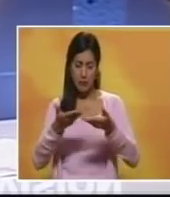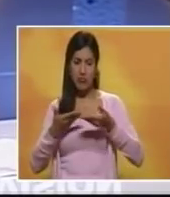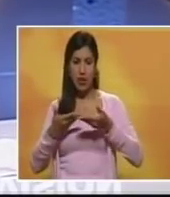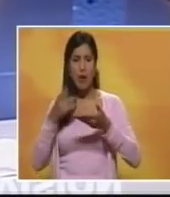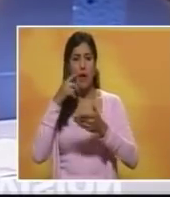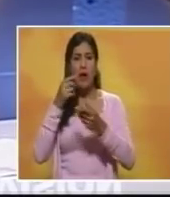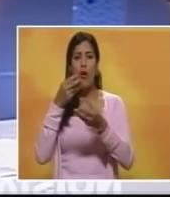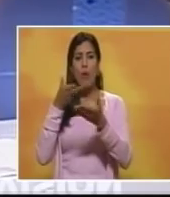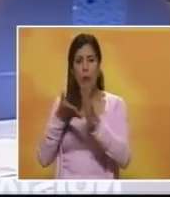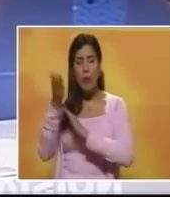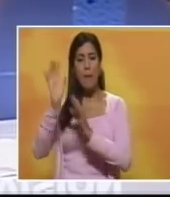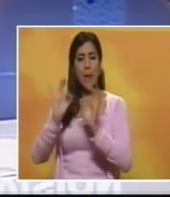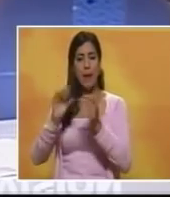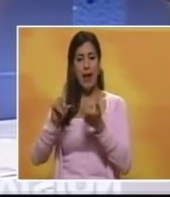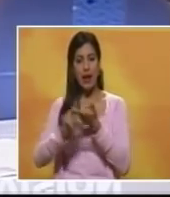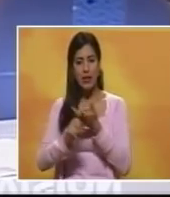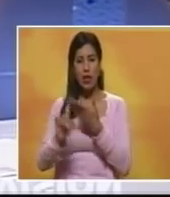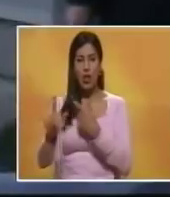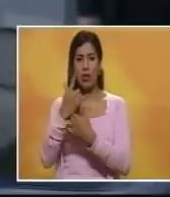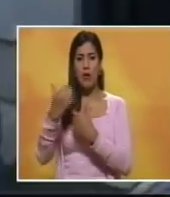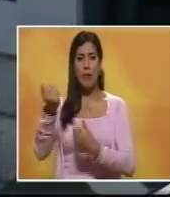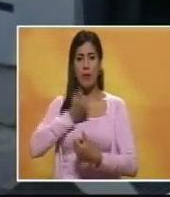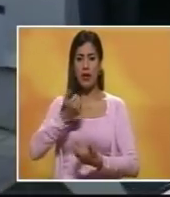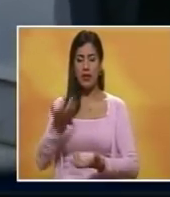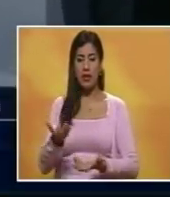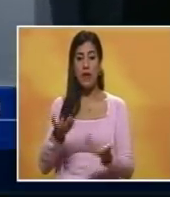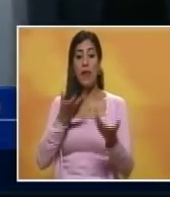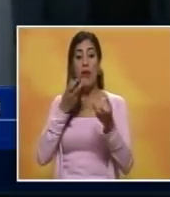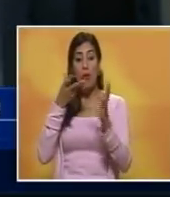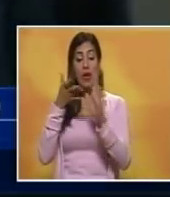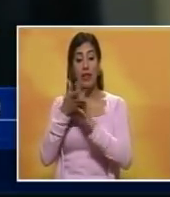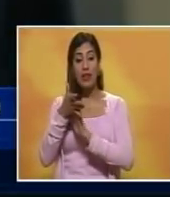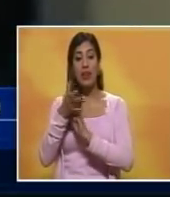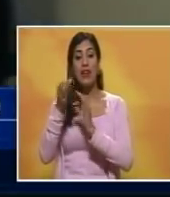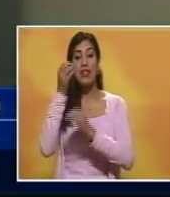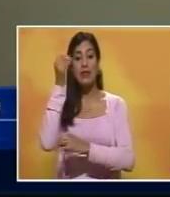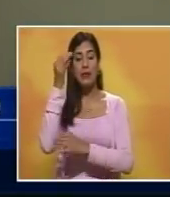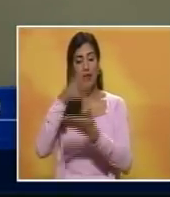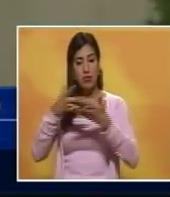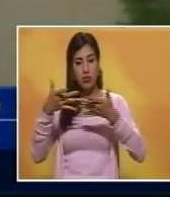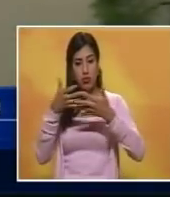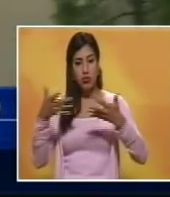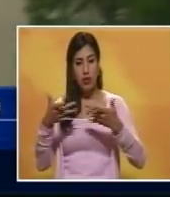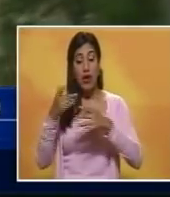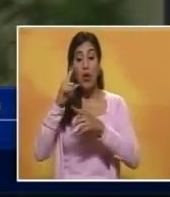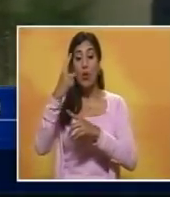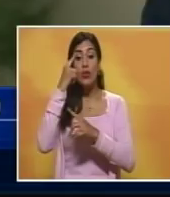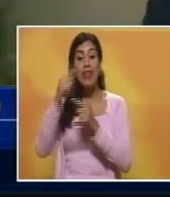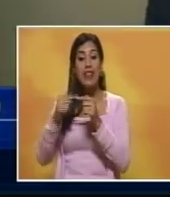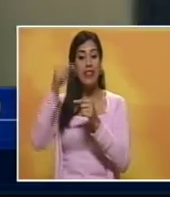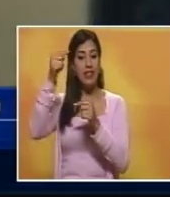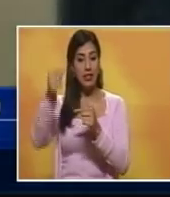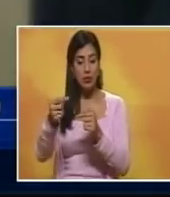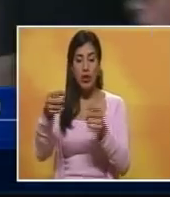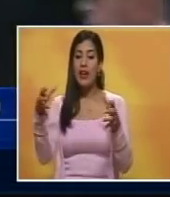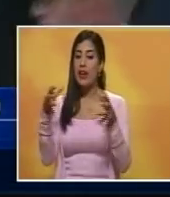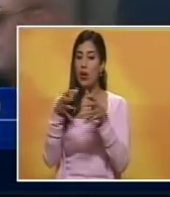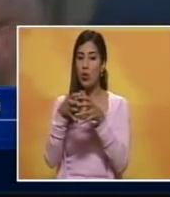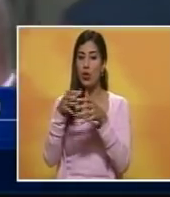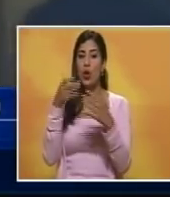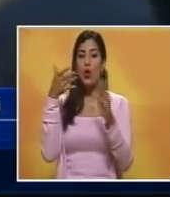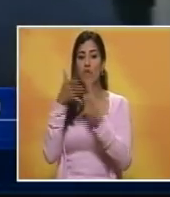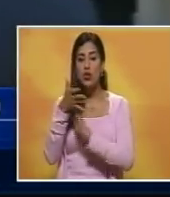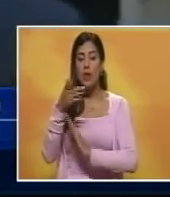necesarios para contraer matrimonio. La Fiscalía difundió esta información en una declaración escrita un día después de reunirse en